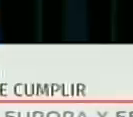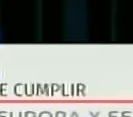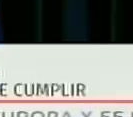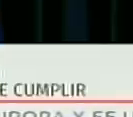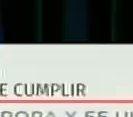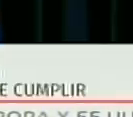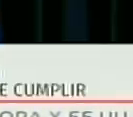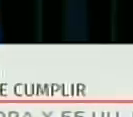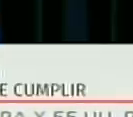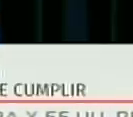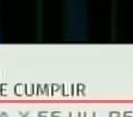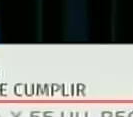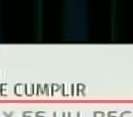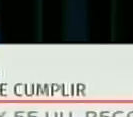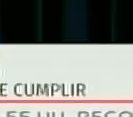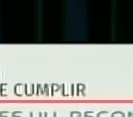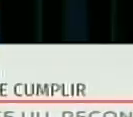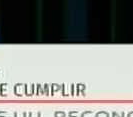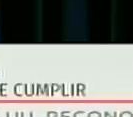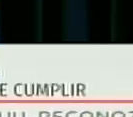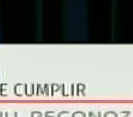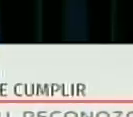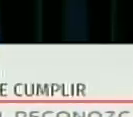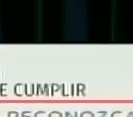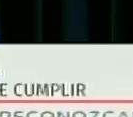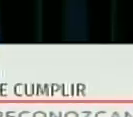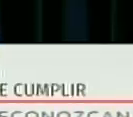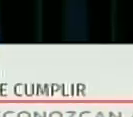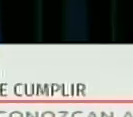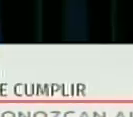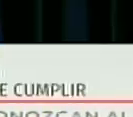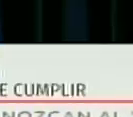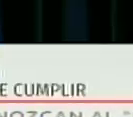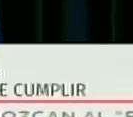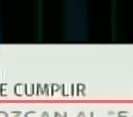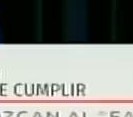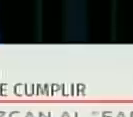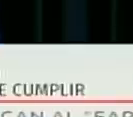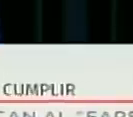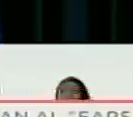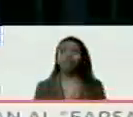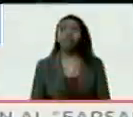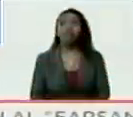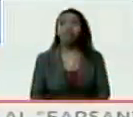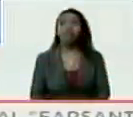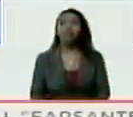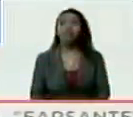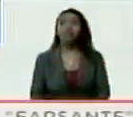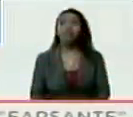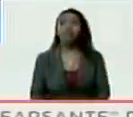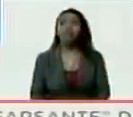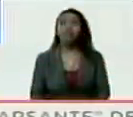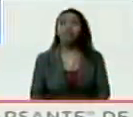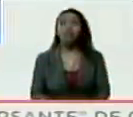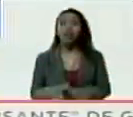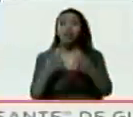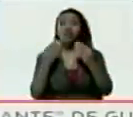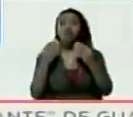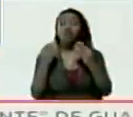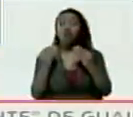buscarse, no sé, alguna solución con lejía para lavar esa boca. Es muy grosero, es muy vulgar, es muy